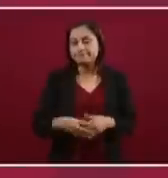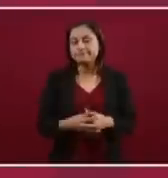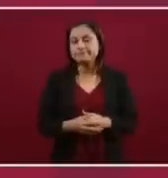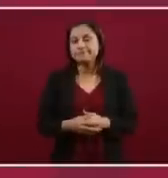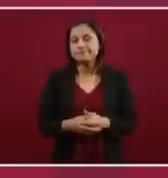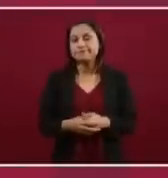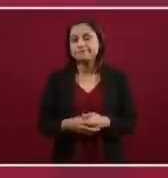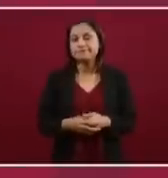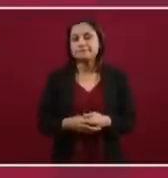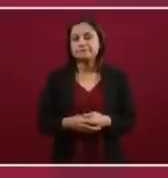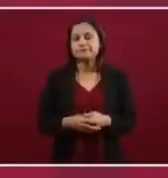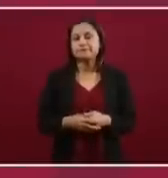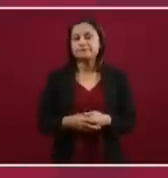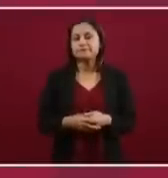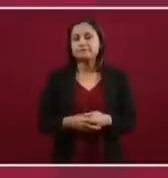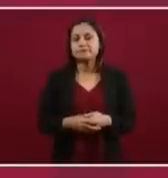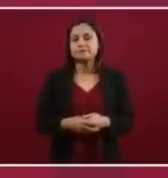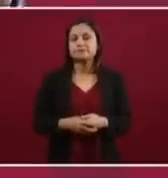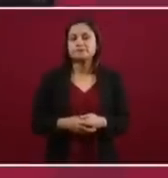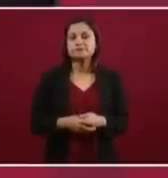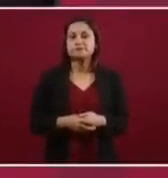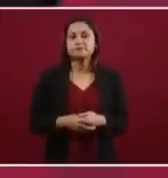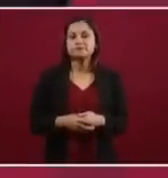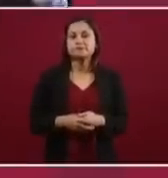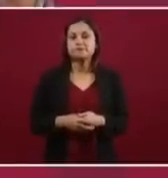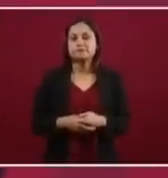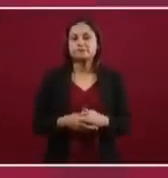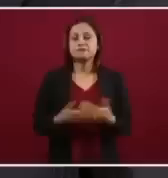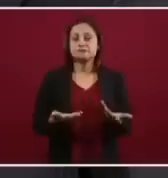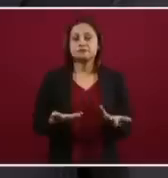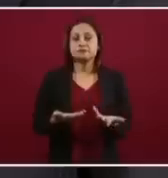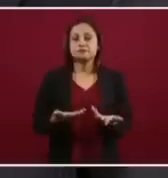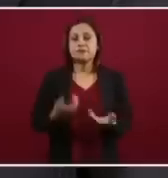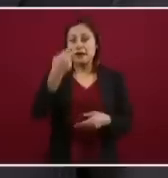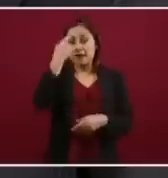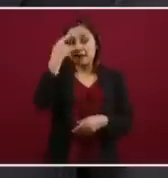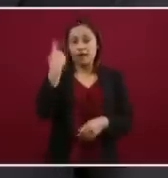Para eso, el Instituto de la Transparencia,